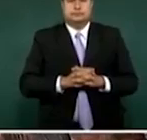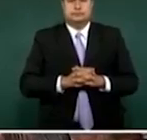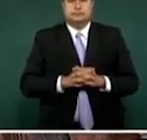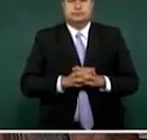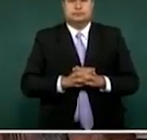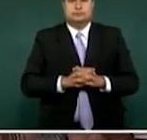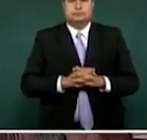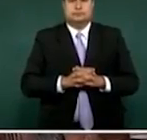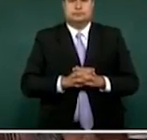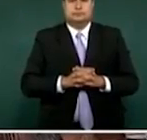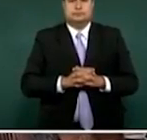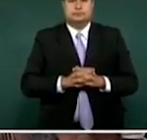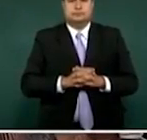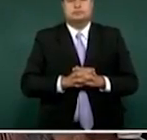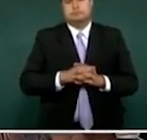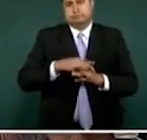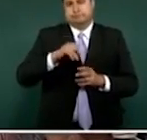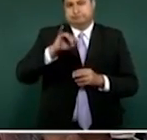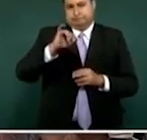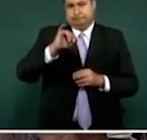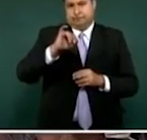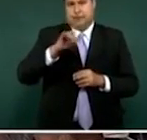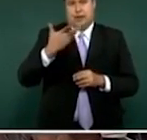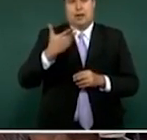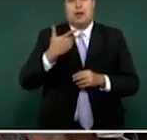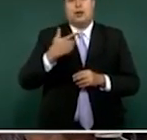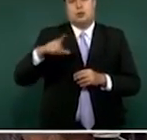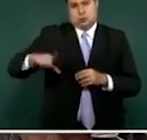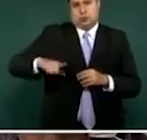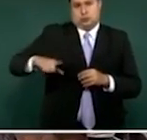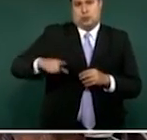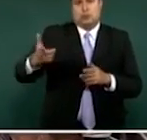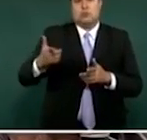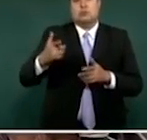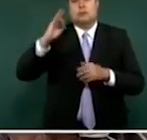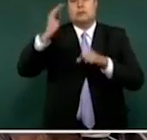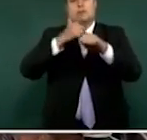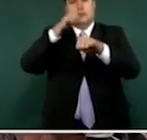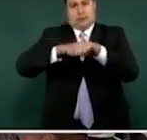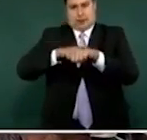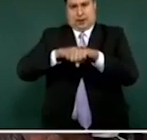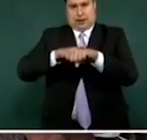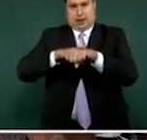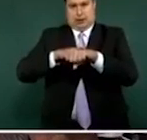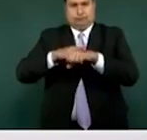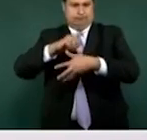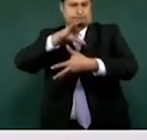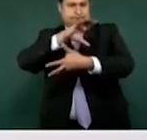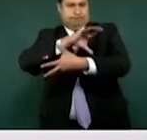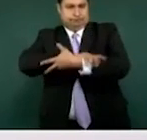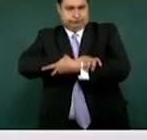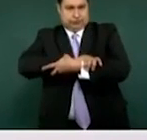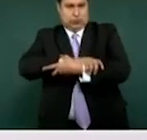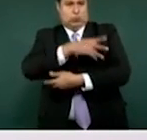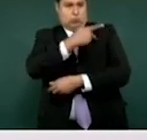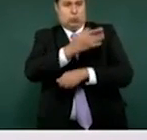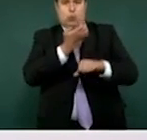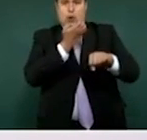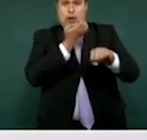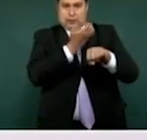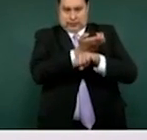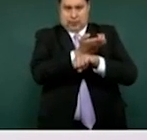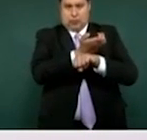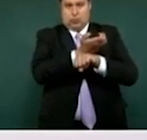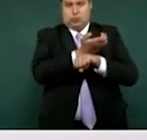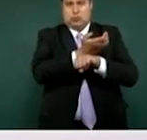Invariablemente, las fuerzas federales, en coordinación con las instancias locales,